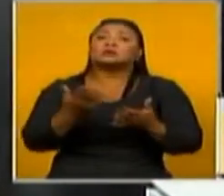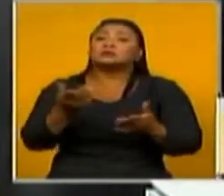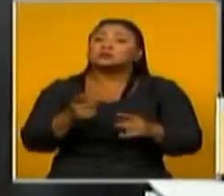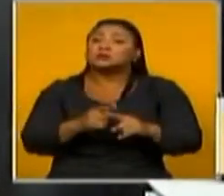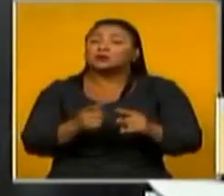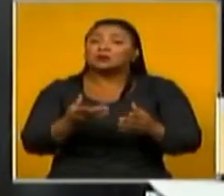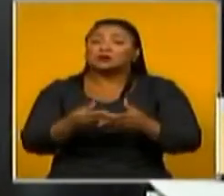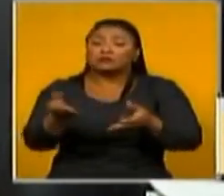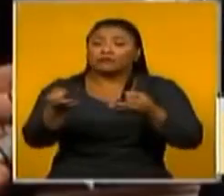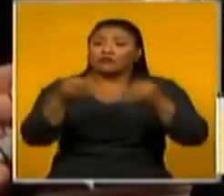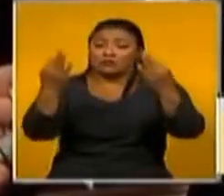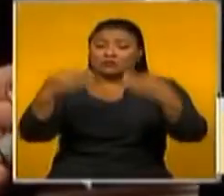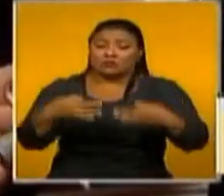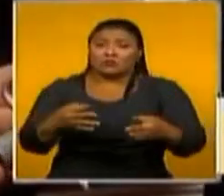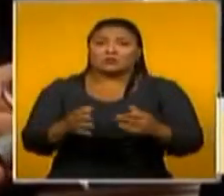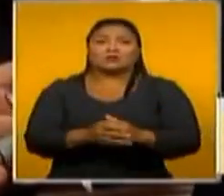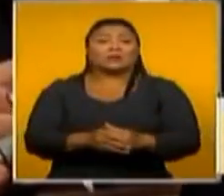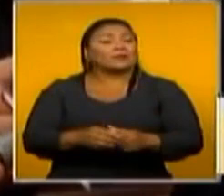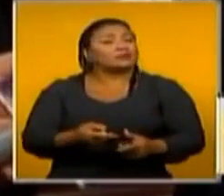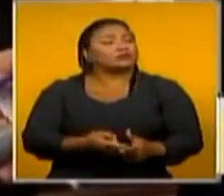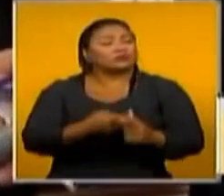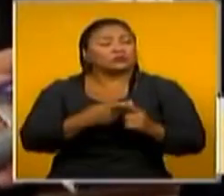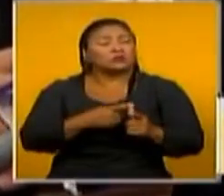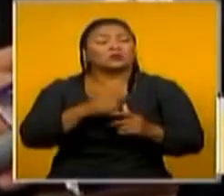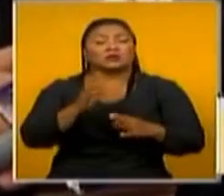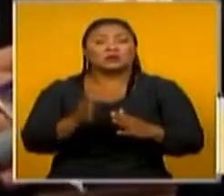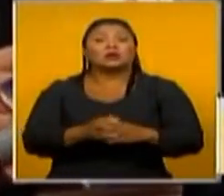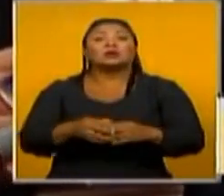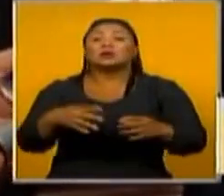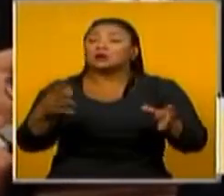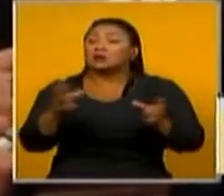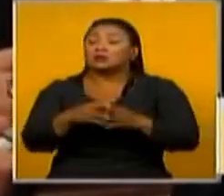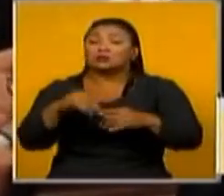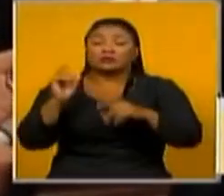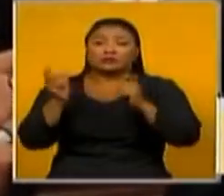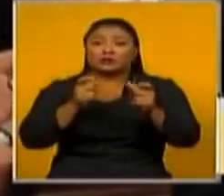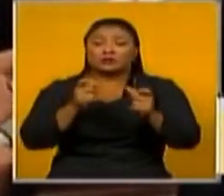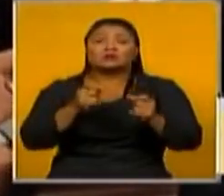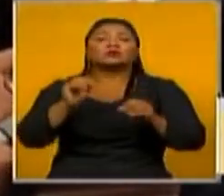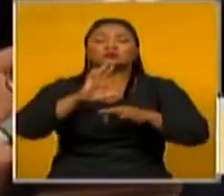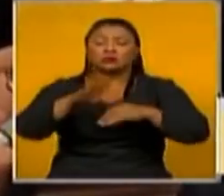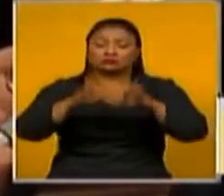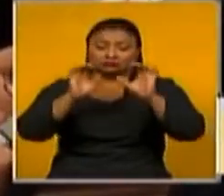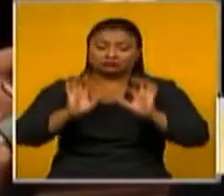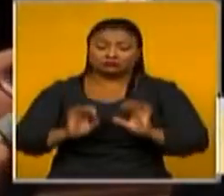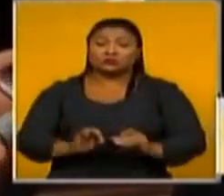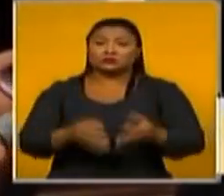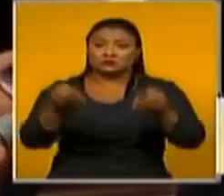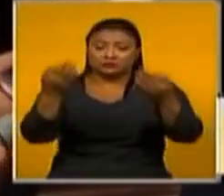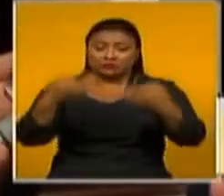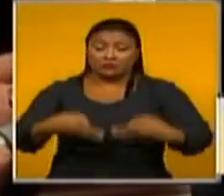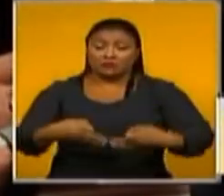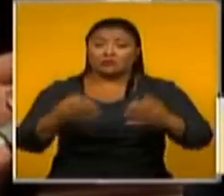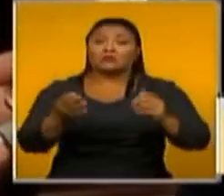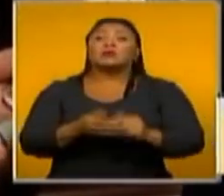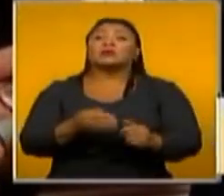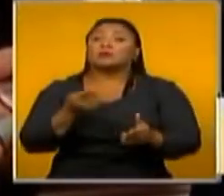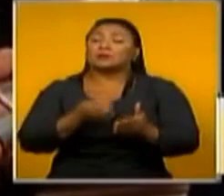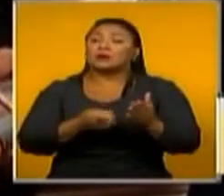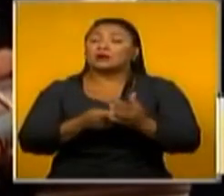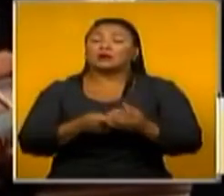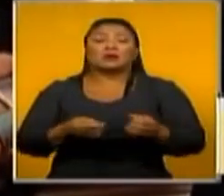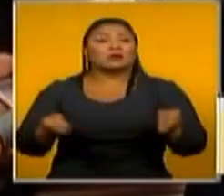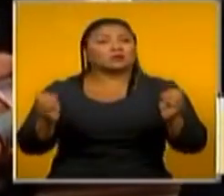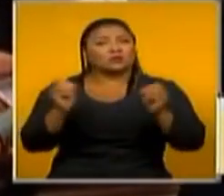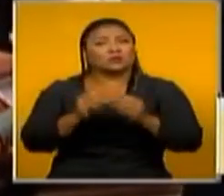una formalización. Es urgente que la Comisión de Fiscalización elabore un informe, sea para que se habilite el